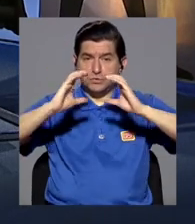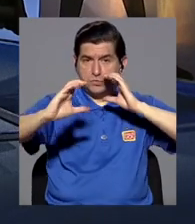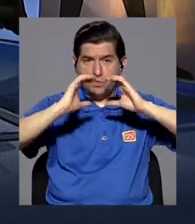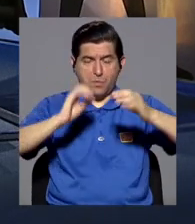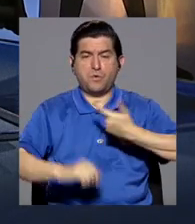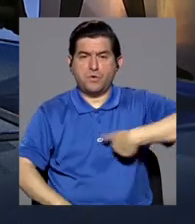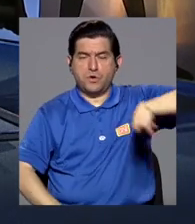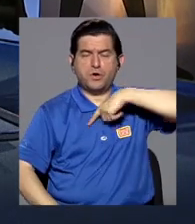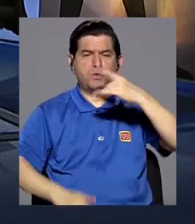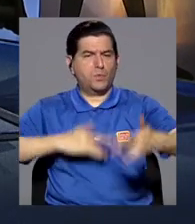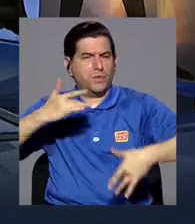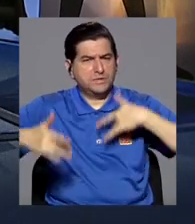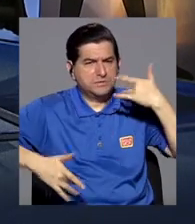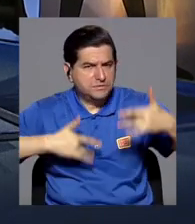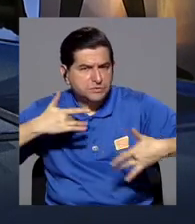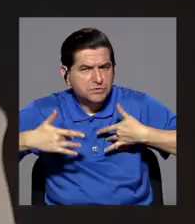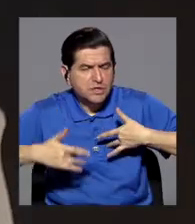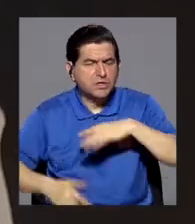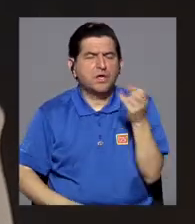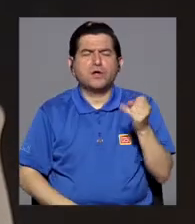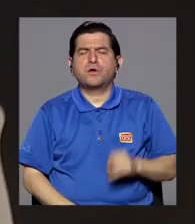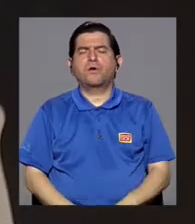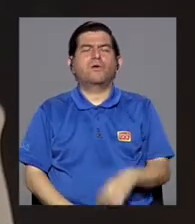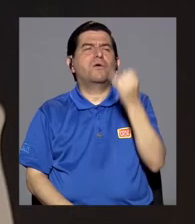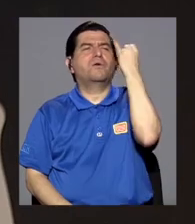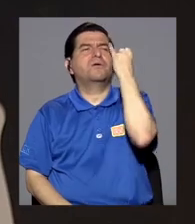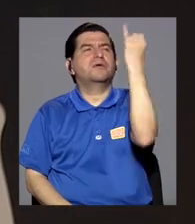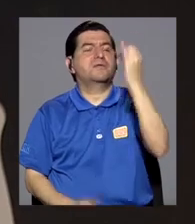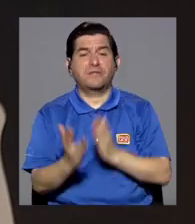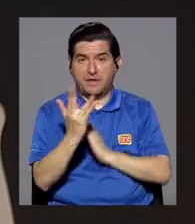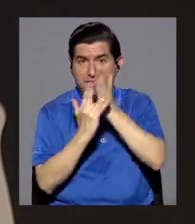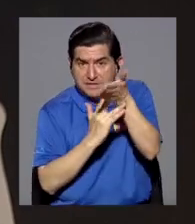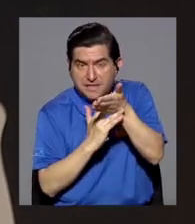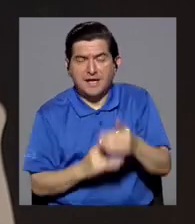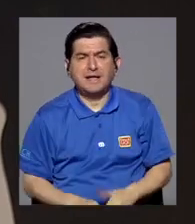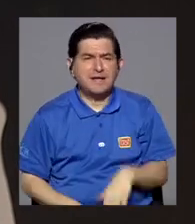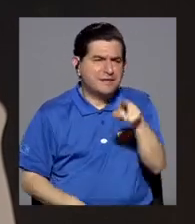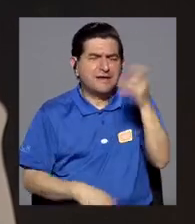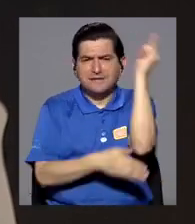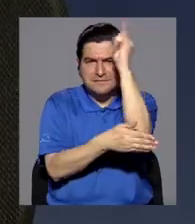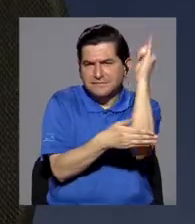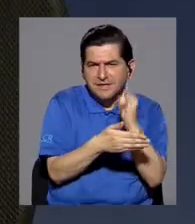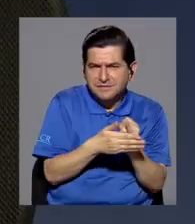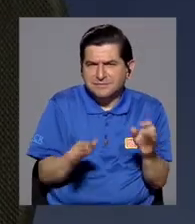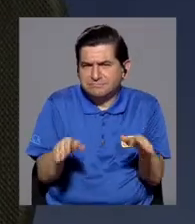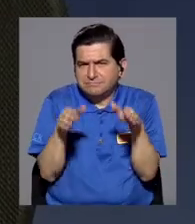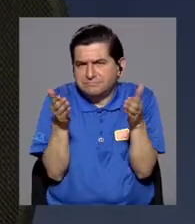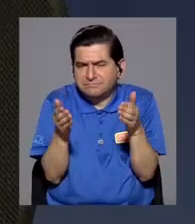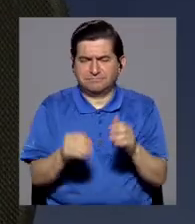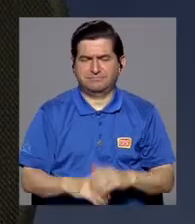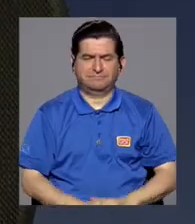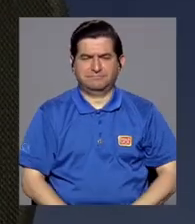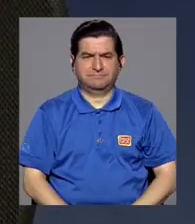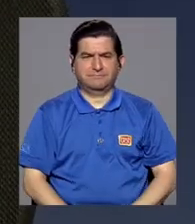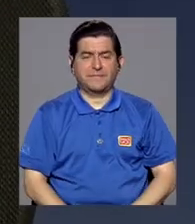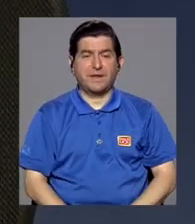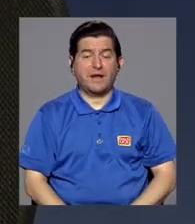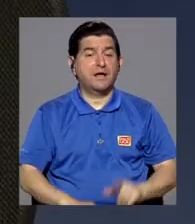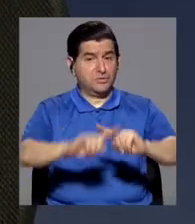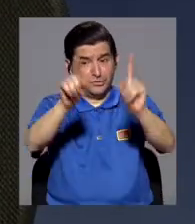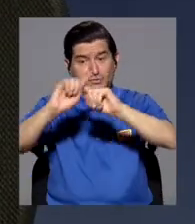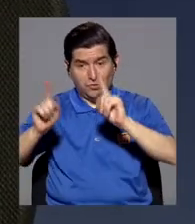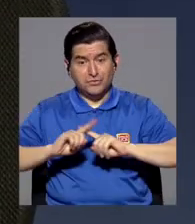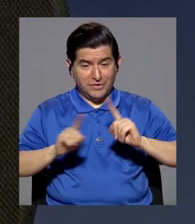comunicar nuestros nuestros sentimientos o nuestras ilusiones mediante la expresión de la plástica bueno vos estás tocando en